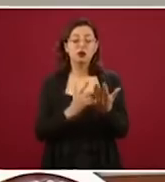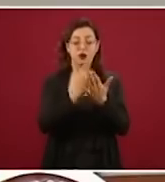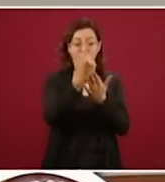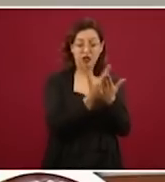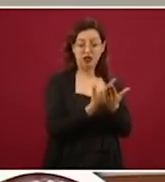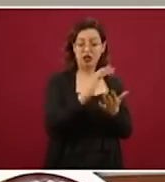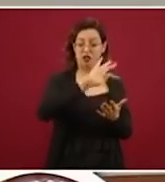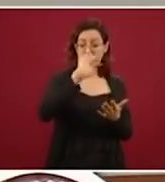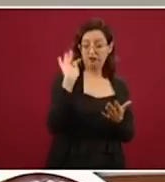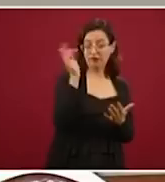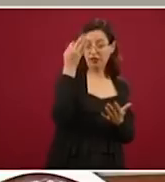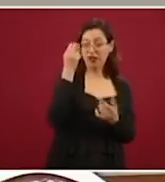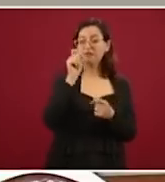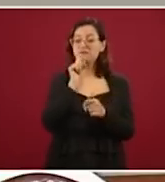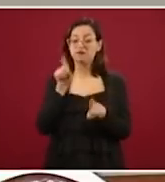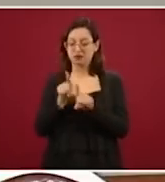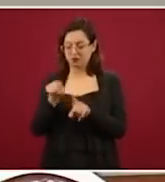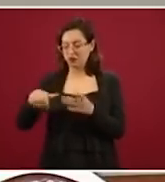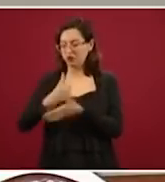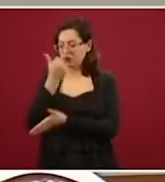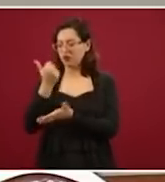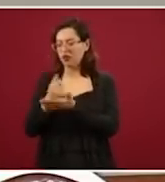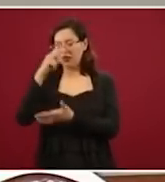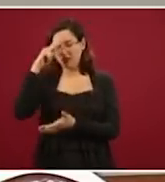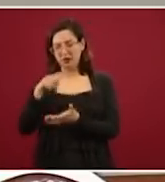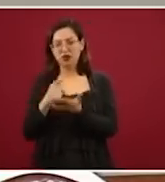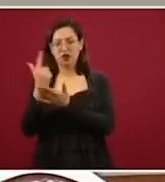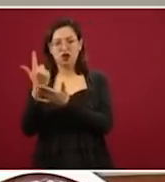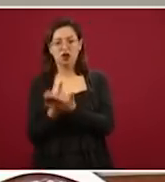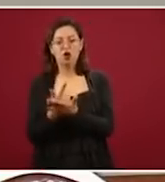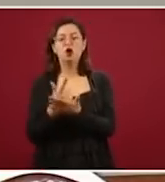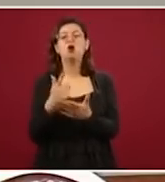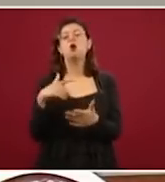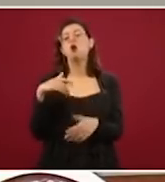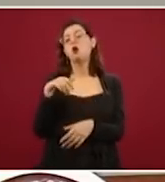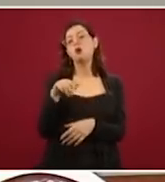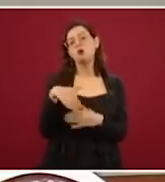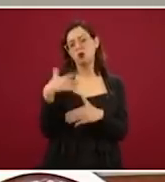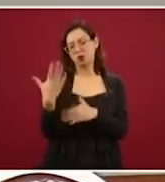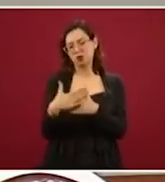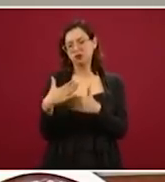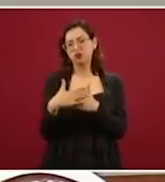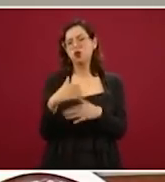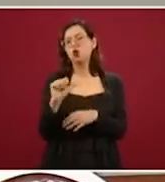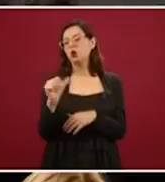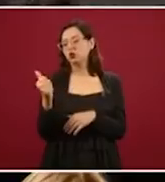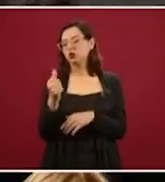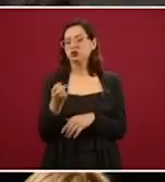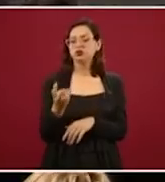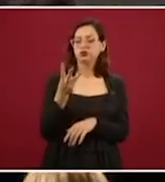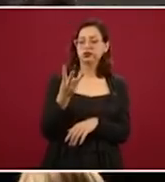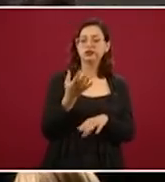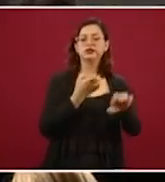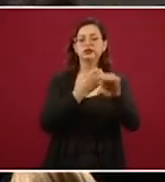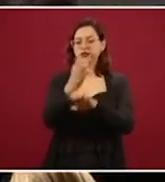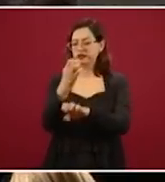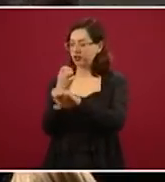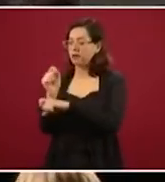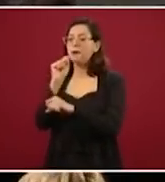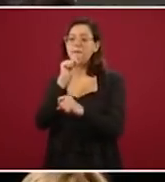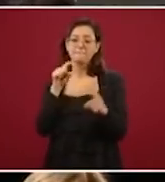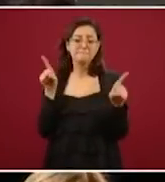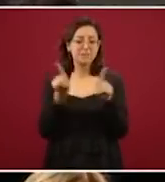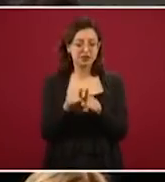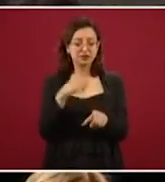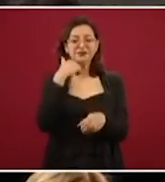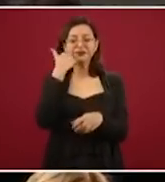federal al padrón local que se va a desarrollar. Hay otros tres estados que también se desarrollarán este tipo de convenios